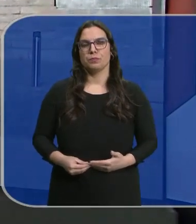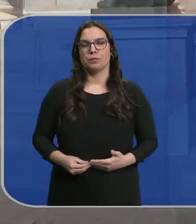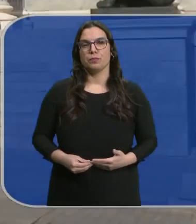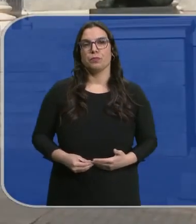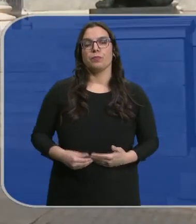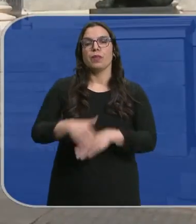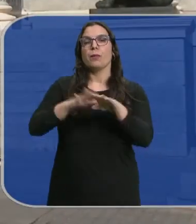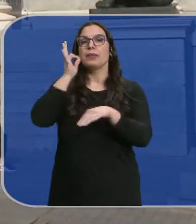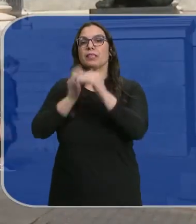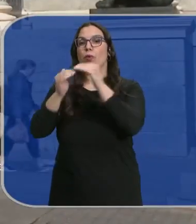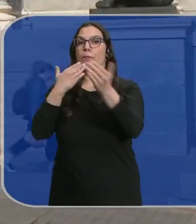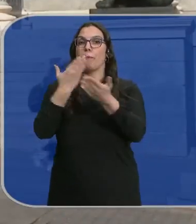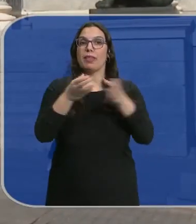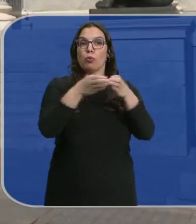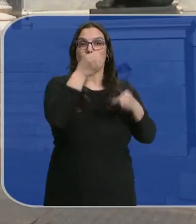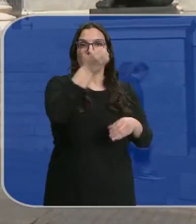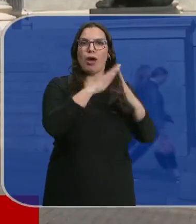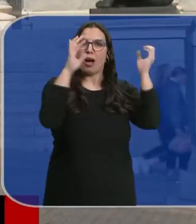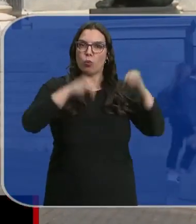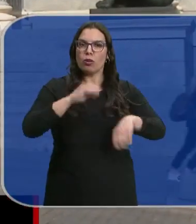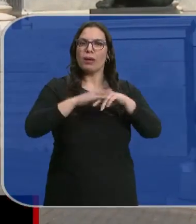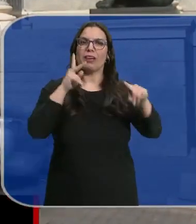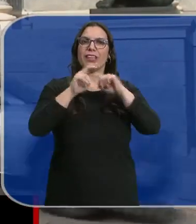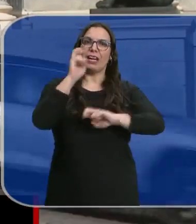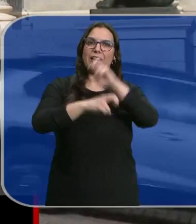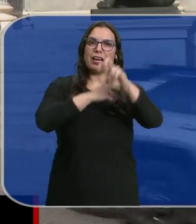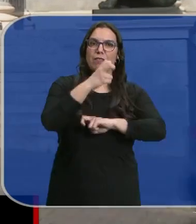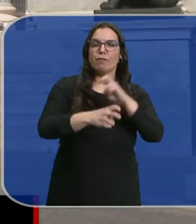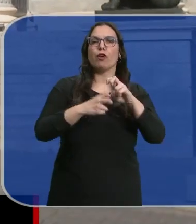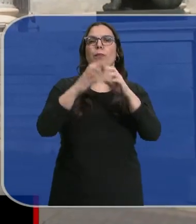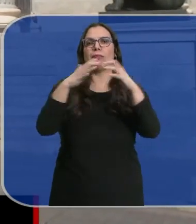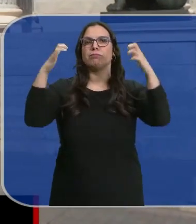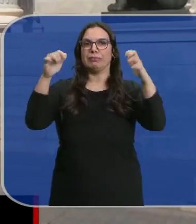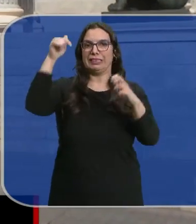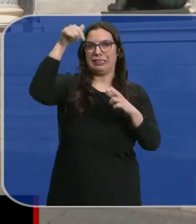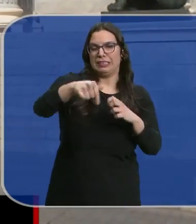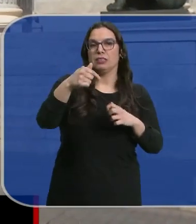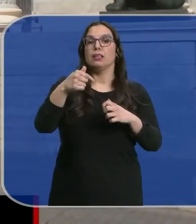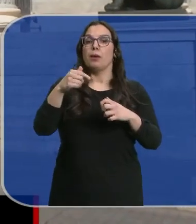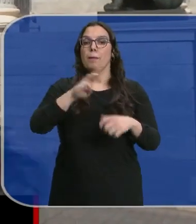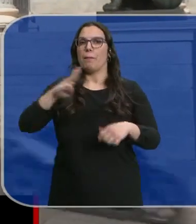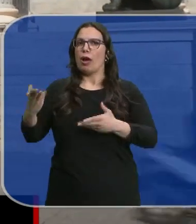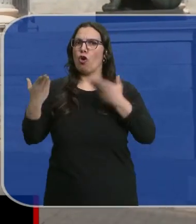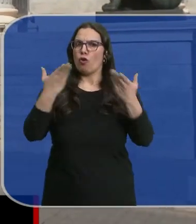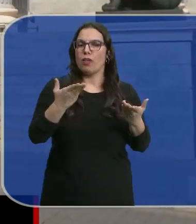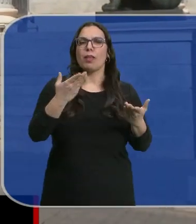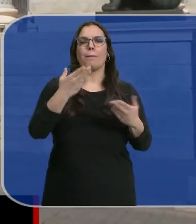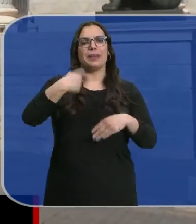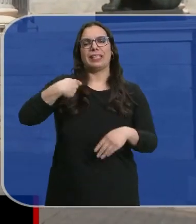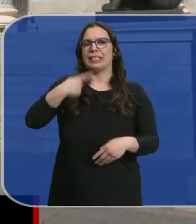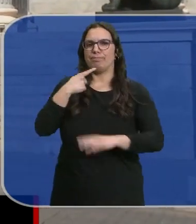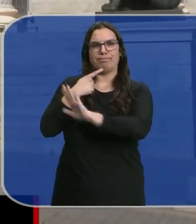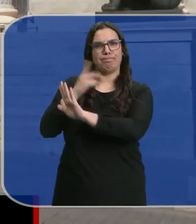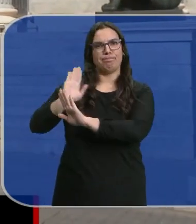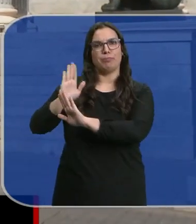Irene Montero ha pedido a los socialistas un acuerdo para evitar que la reforma llegue al Pleno. Los populares siguen con su mano tendida, pero el presidente la rechaza